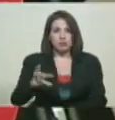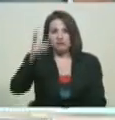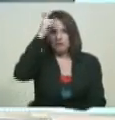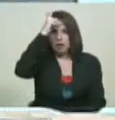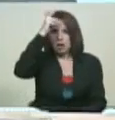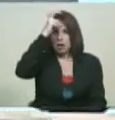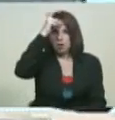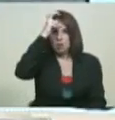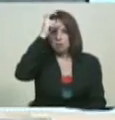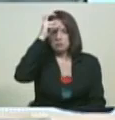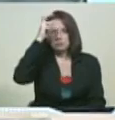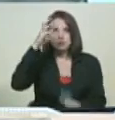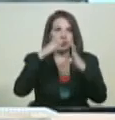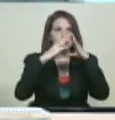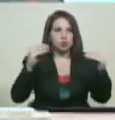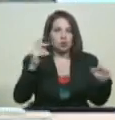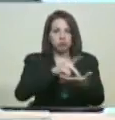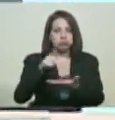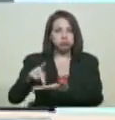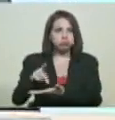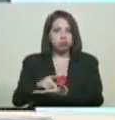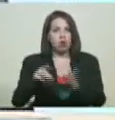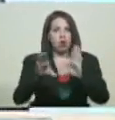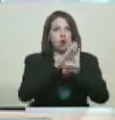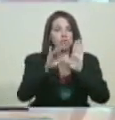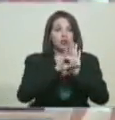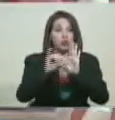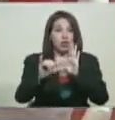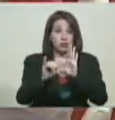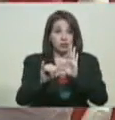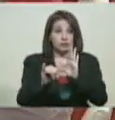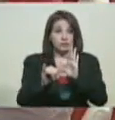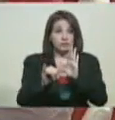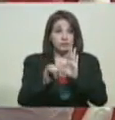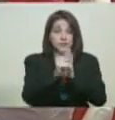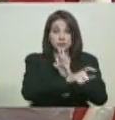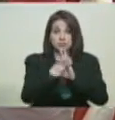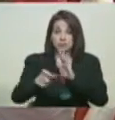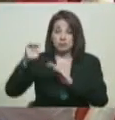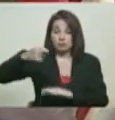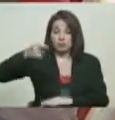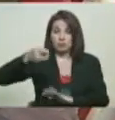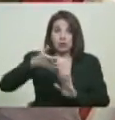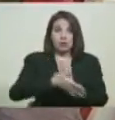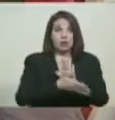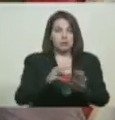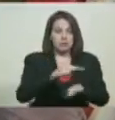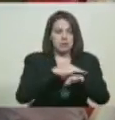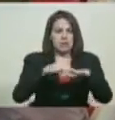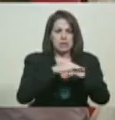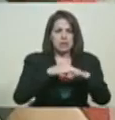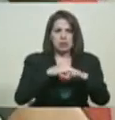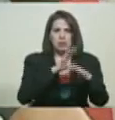constituyentes presentes compañeros ministro vicepresidente ejecutivo